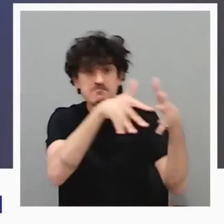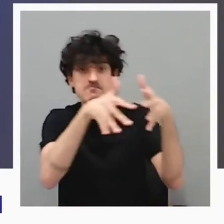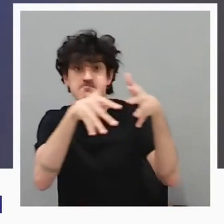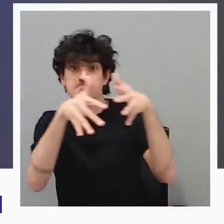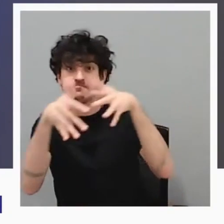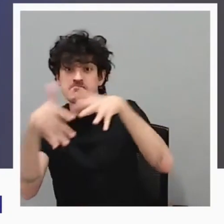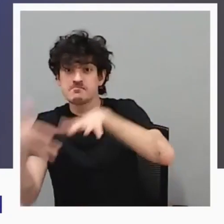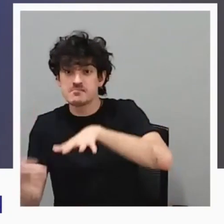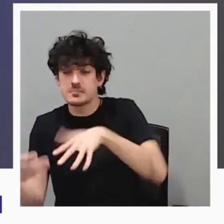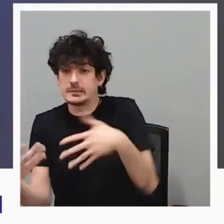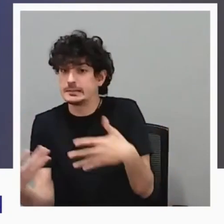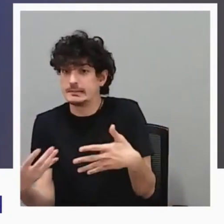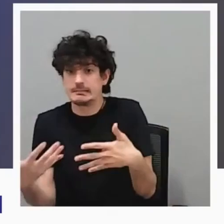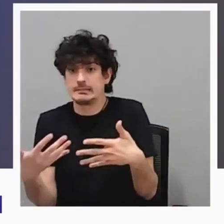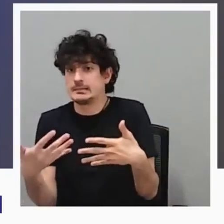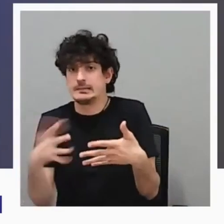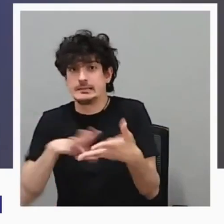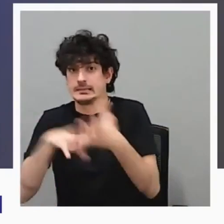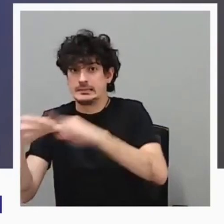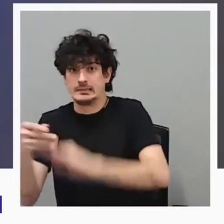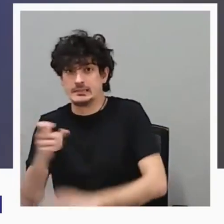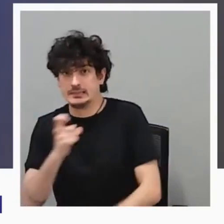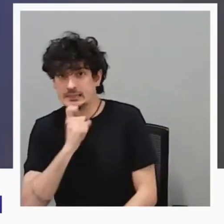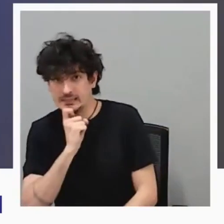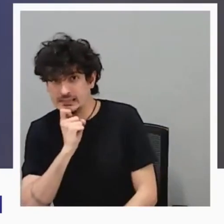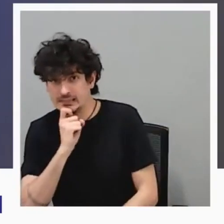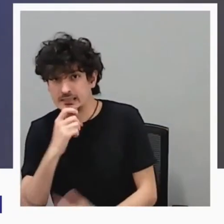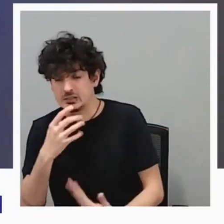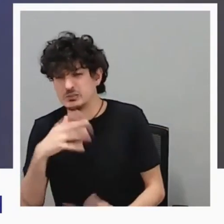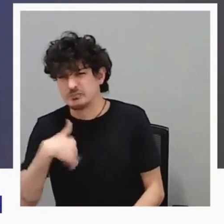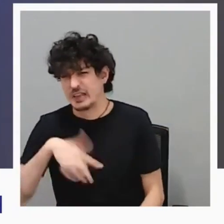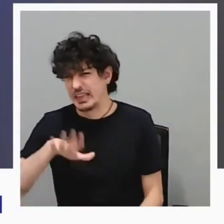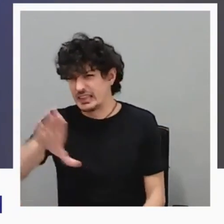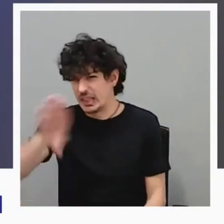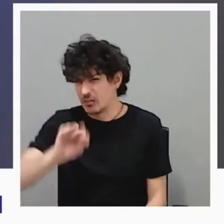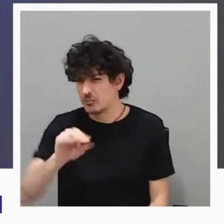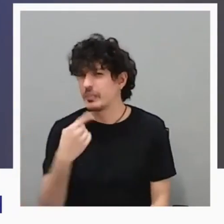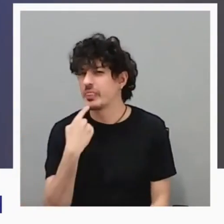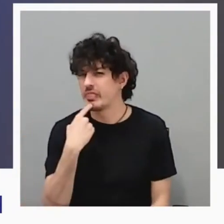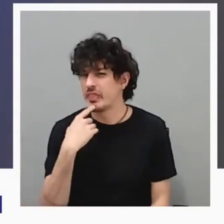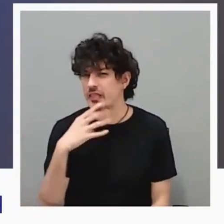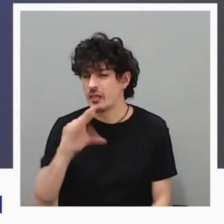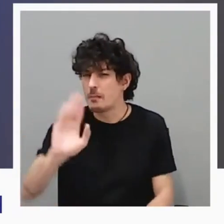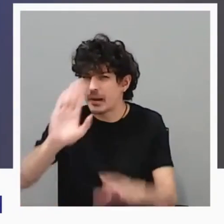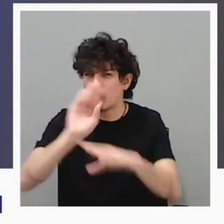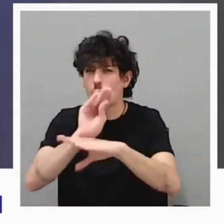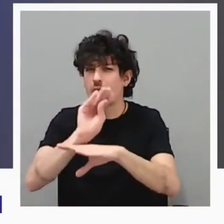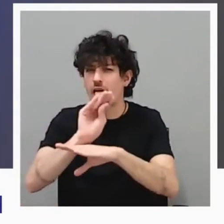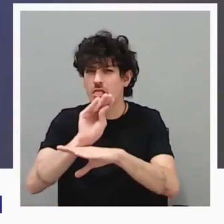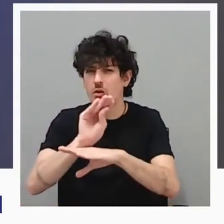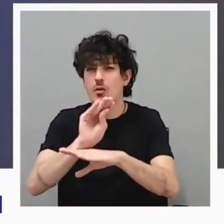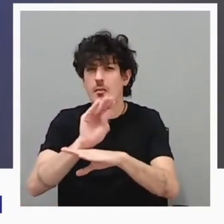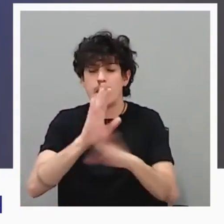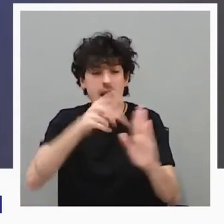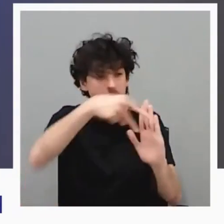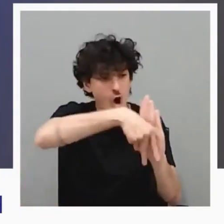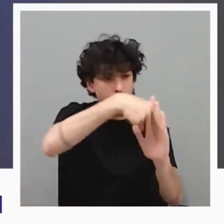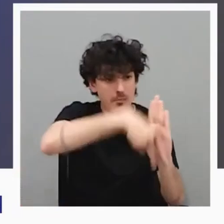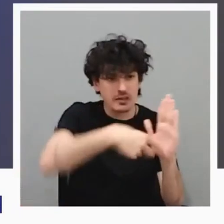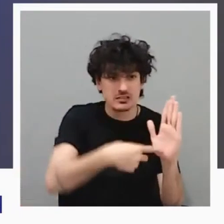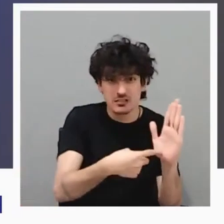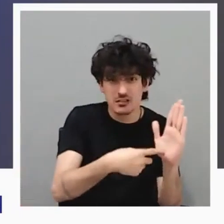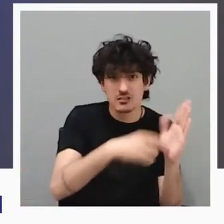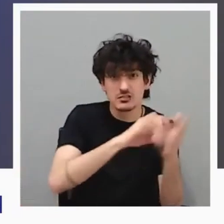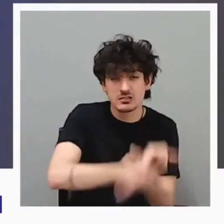digeribles, ¿no? Entonces, entiendo lo que dices, pero hay que ir con ojo para que los contextos normativos que apoyen y prevengan no se transformen en